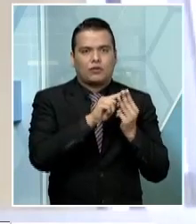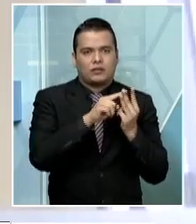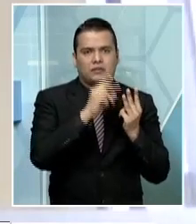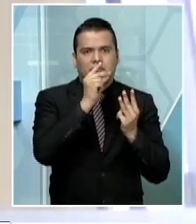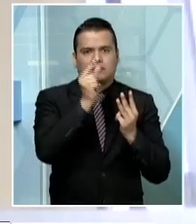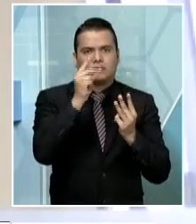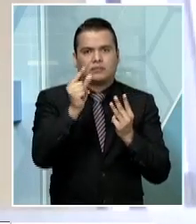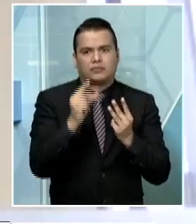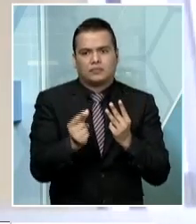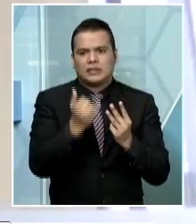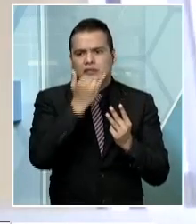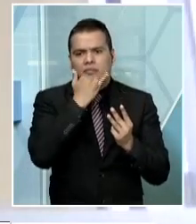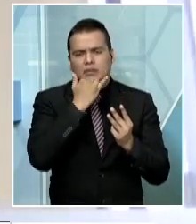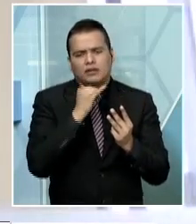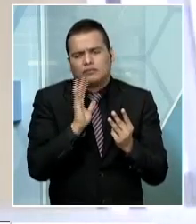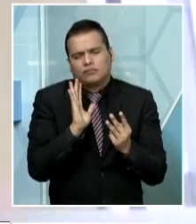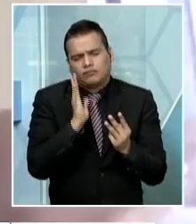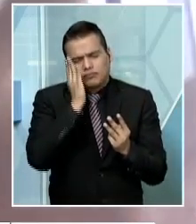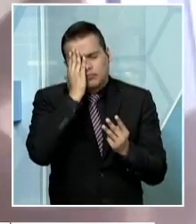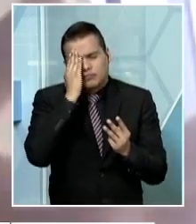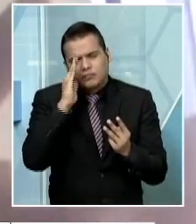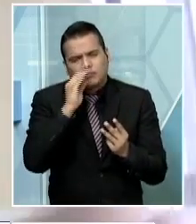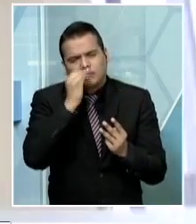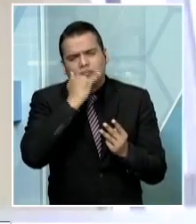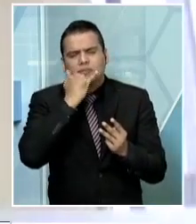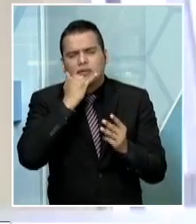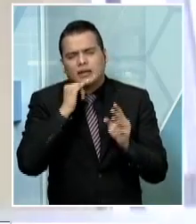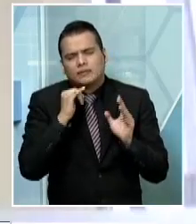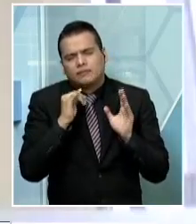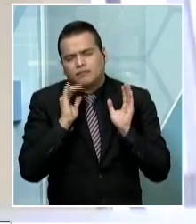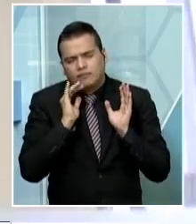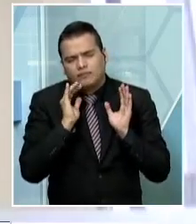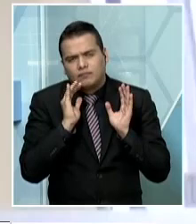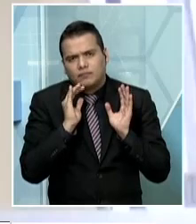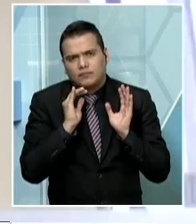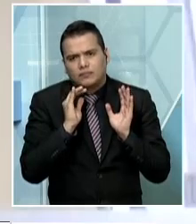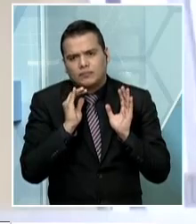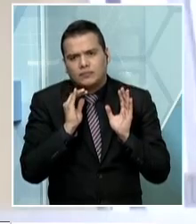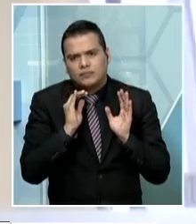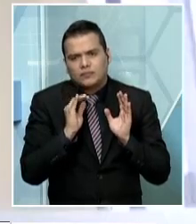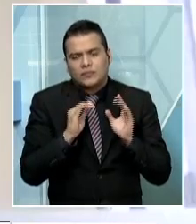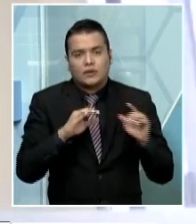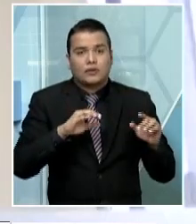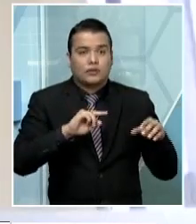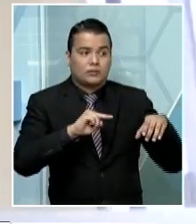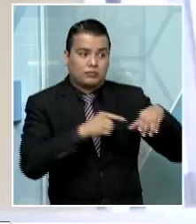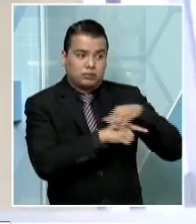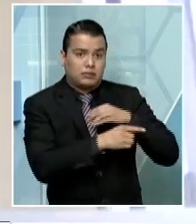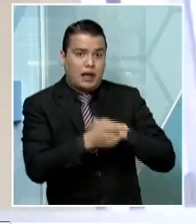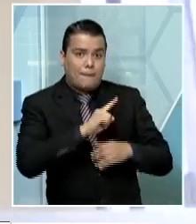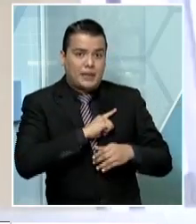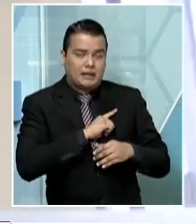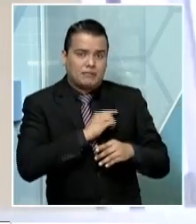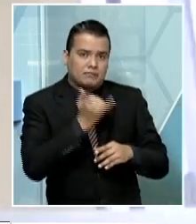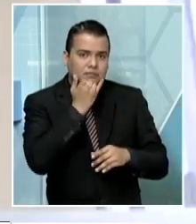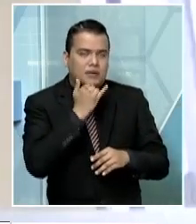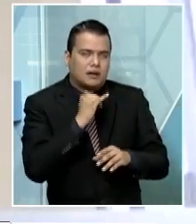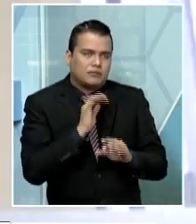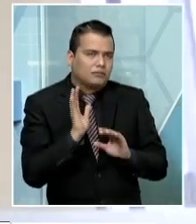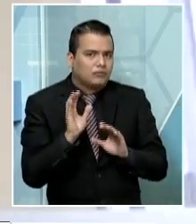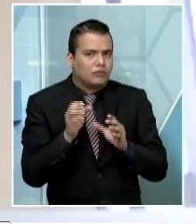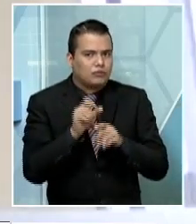la verdad son errores. Así como cometemos errores, que digo que erramos los goles también, y cuando nos hacen goles cometemos errores, son errores